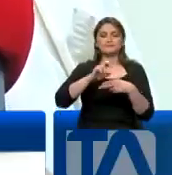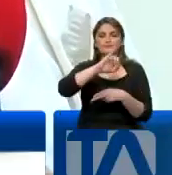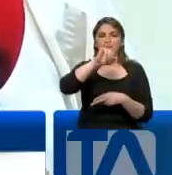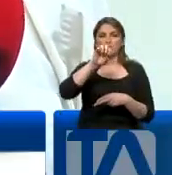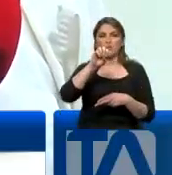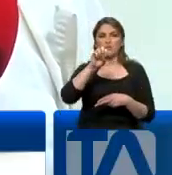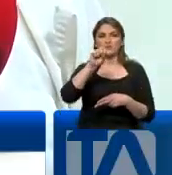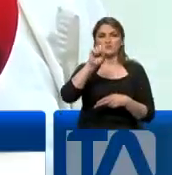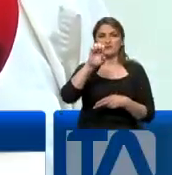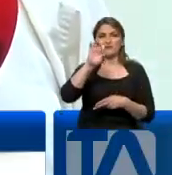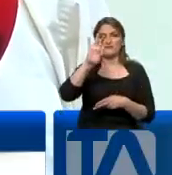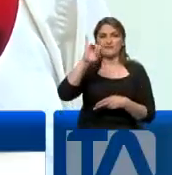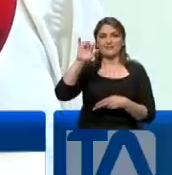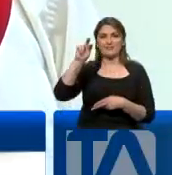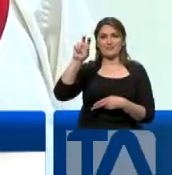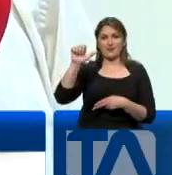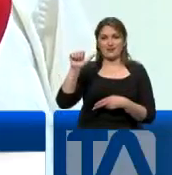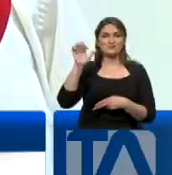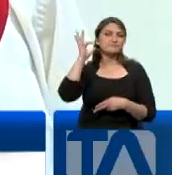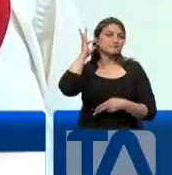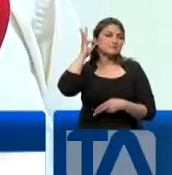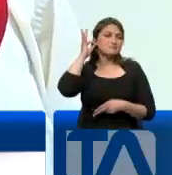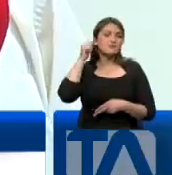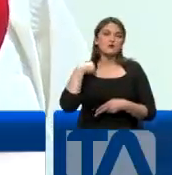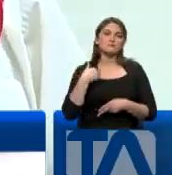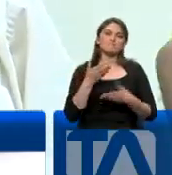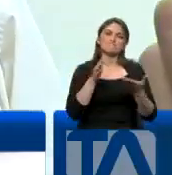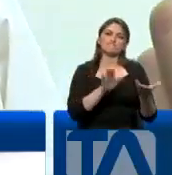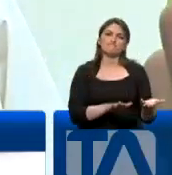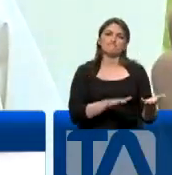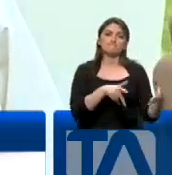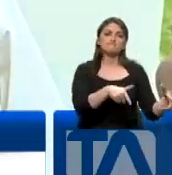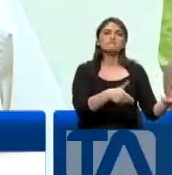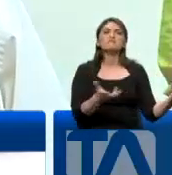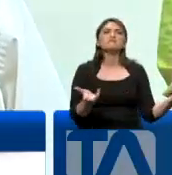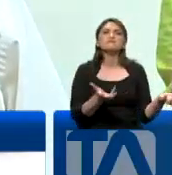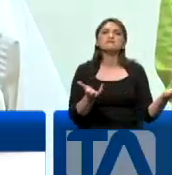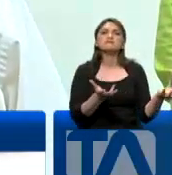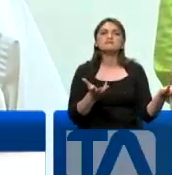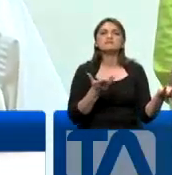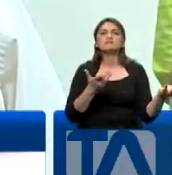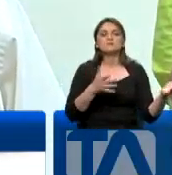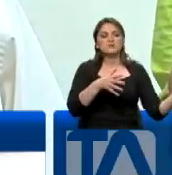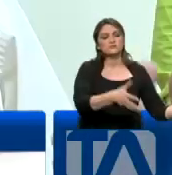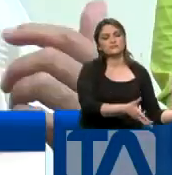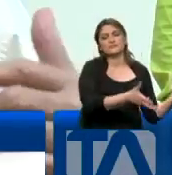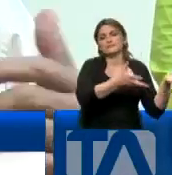Huachapá. El cadáver se encuentra en la pista aérea de Guarinza.